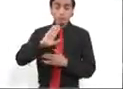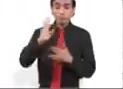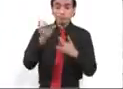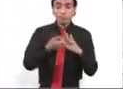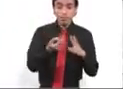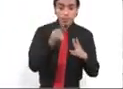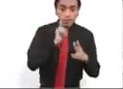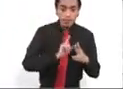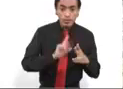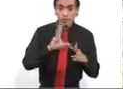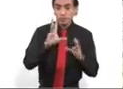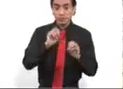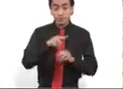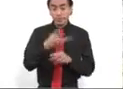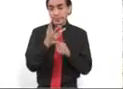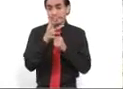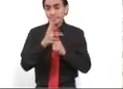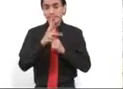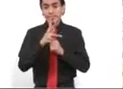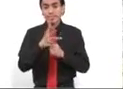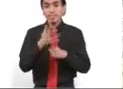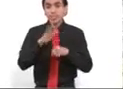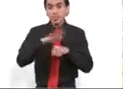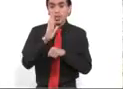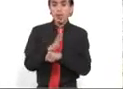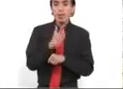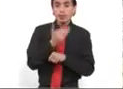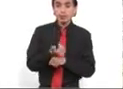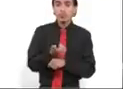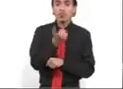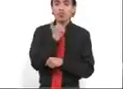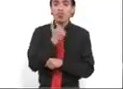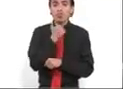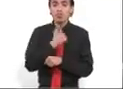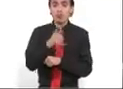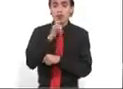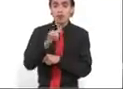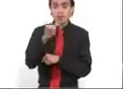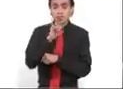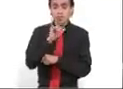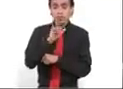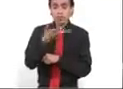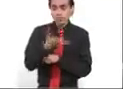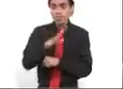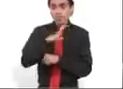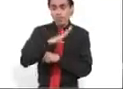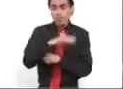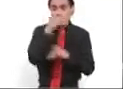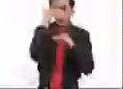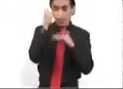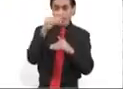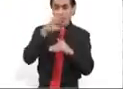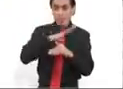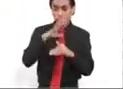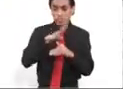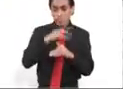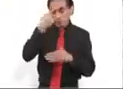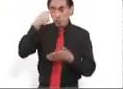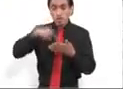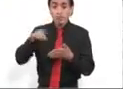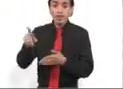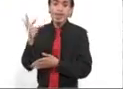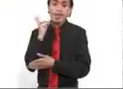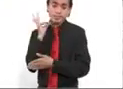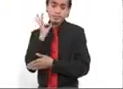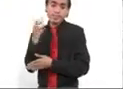Pues vamos a revisar qué es lo que dice la Fiscalía de la Ciudad de México. ¿Tienen algún plazo para dar los resultados o para dar alguna avance? Yo creo que ahí la fiscal tendrá que